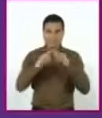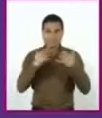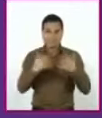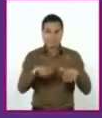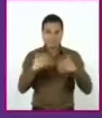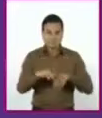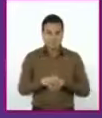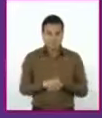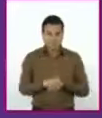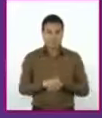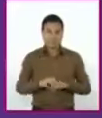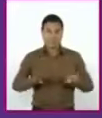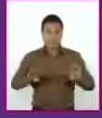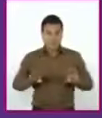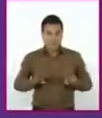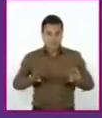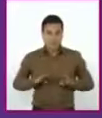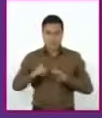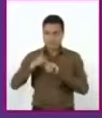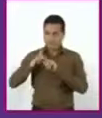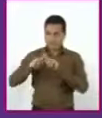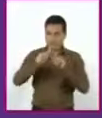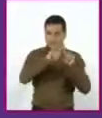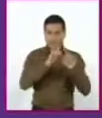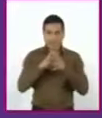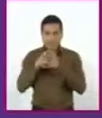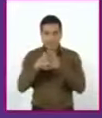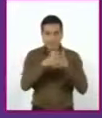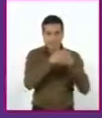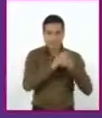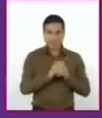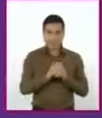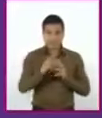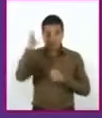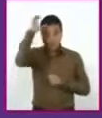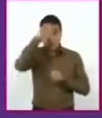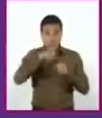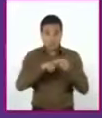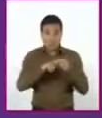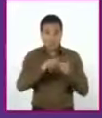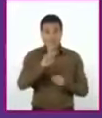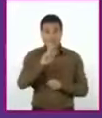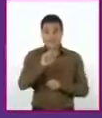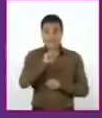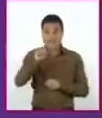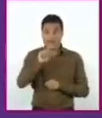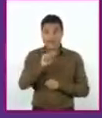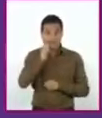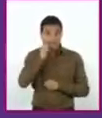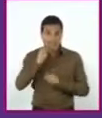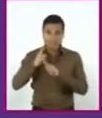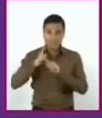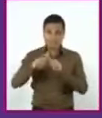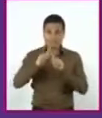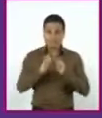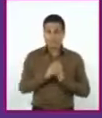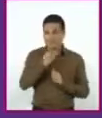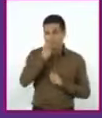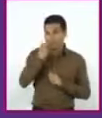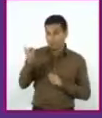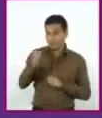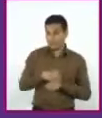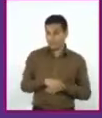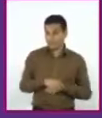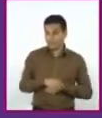cosmopolita, pluriétnica, mestizada, multirracial y pluricultural, dijo Antonio Rubial, de